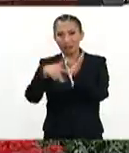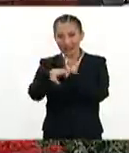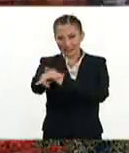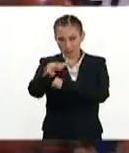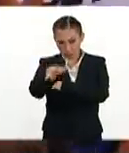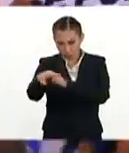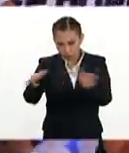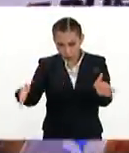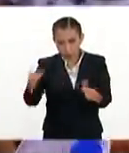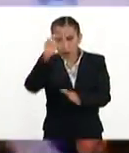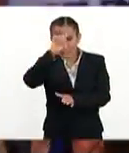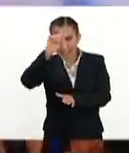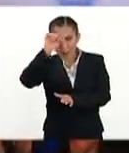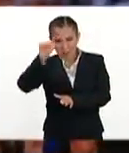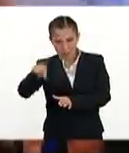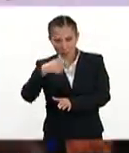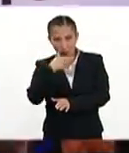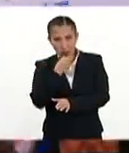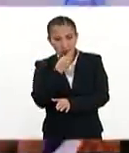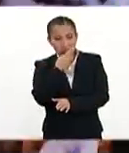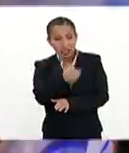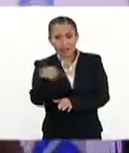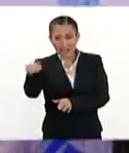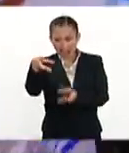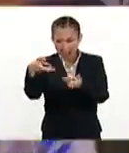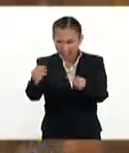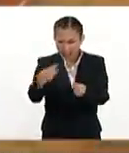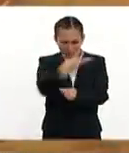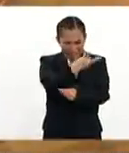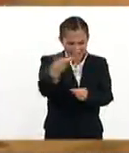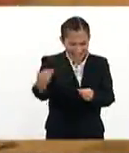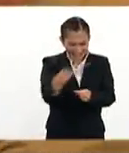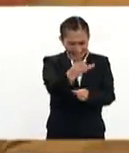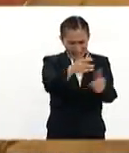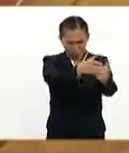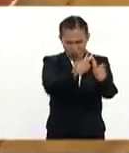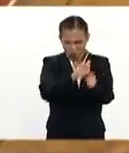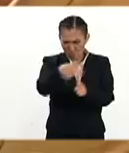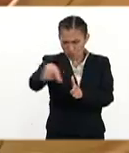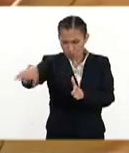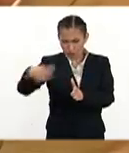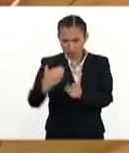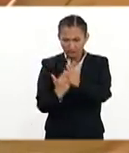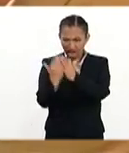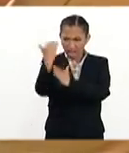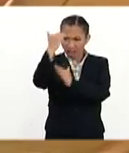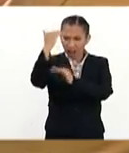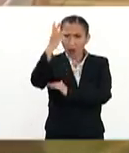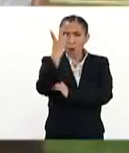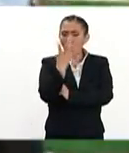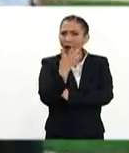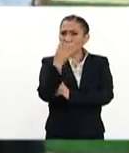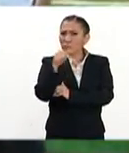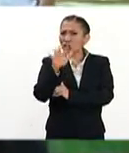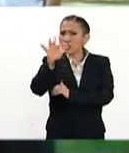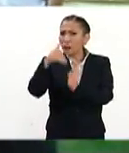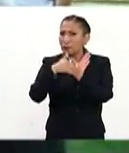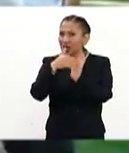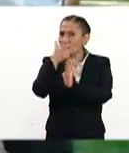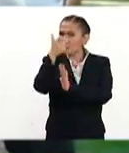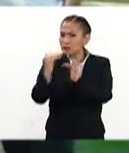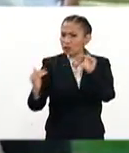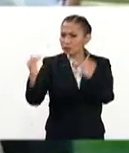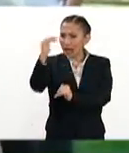2017-2018, el consejero Murayama agregó que los gastos de los tres precandidatos exceden en 4.5 millones de